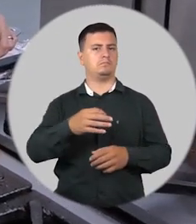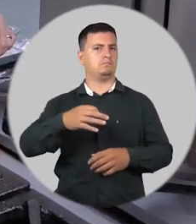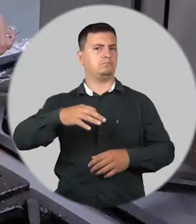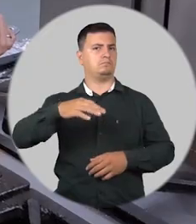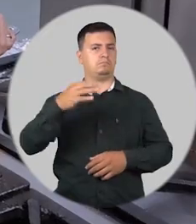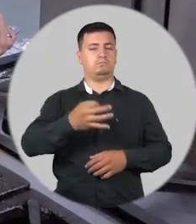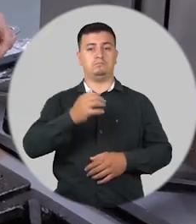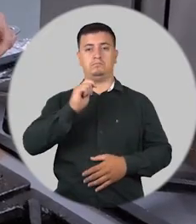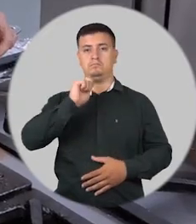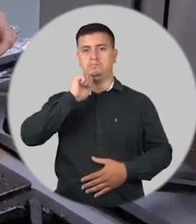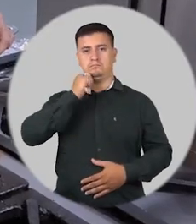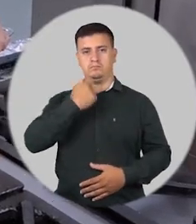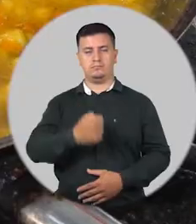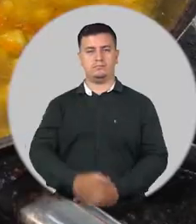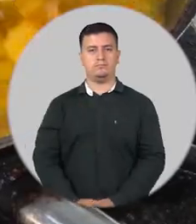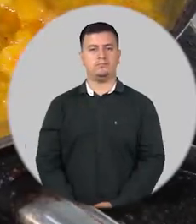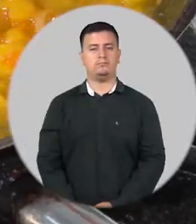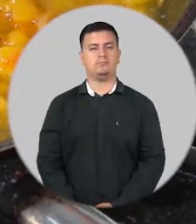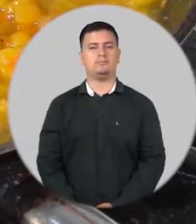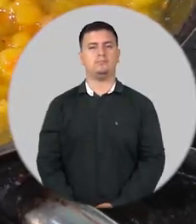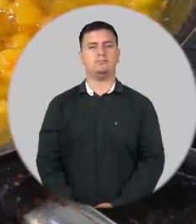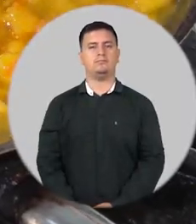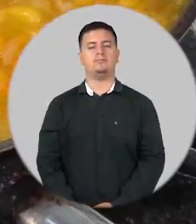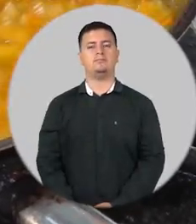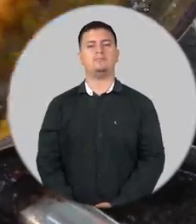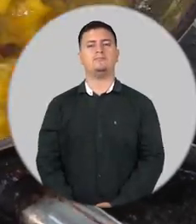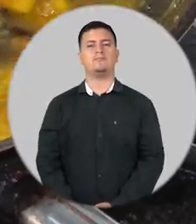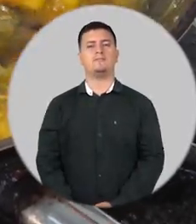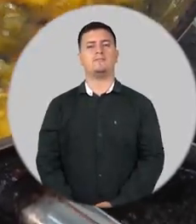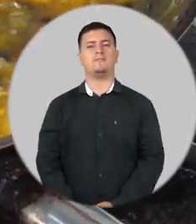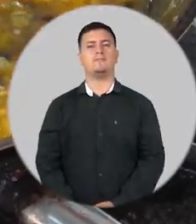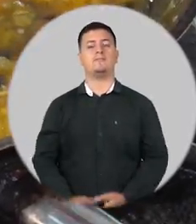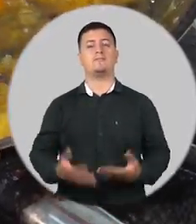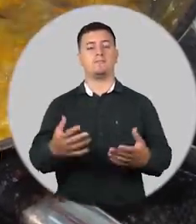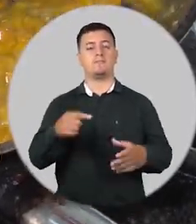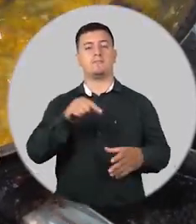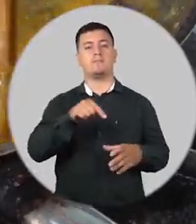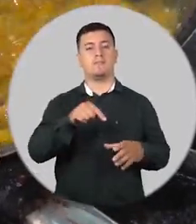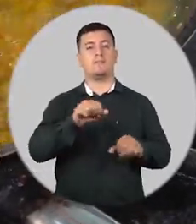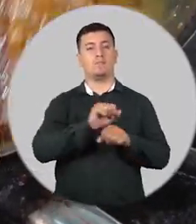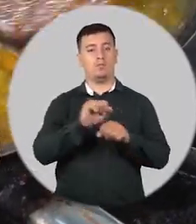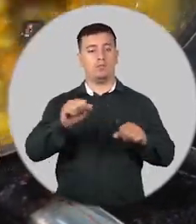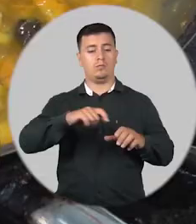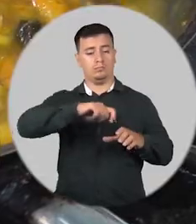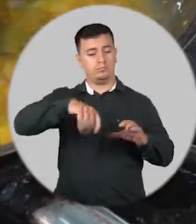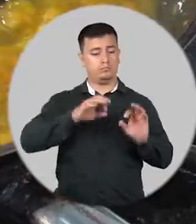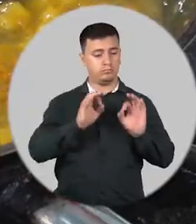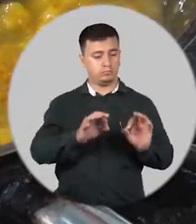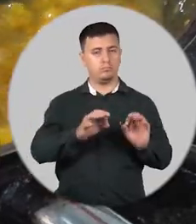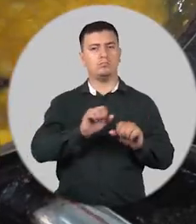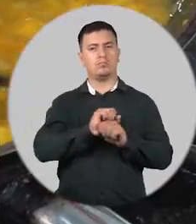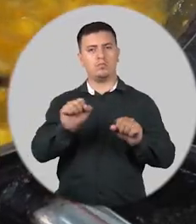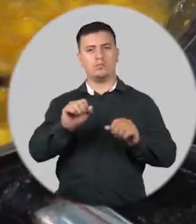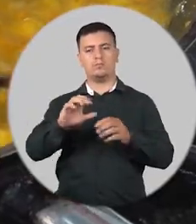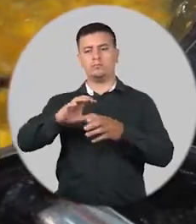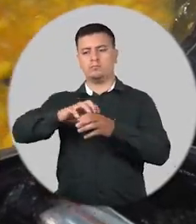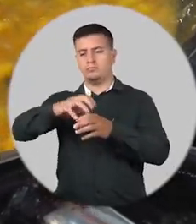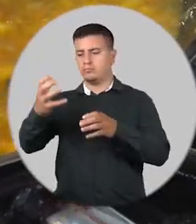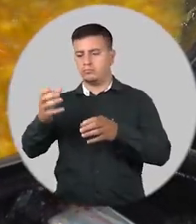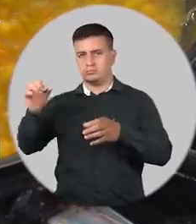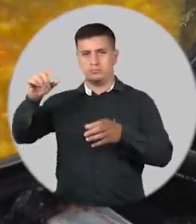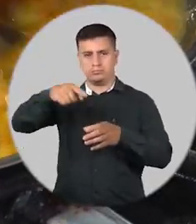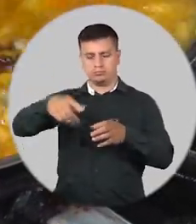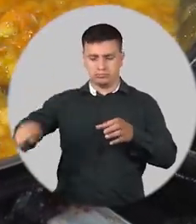algo delicioso. También les cuento que esto podemos conservar, podemos esterilizar un frasco